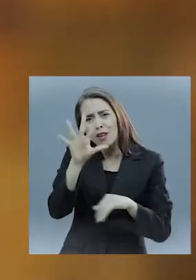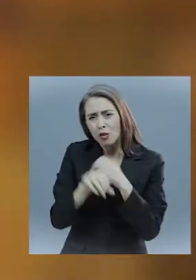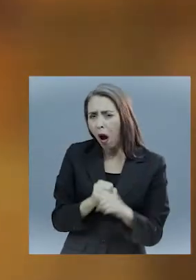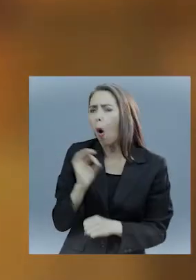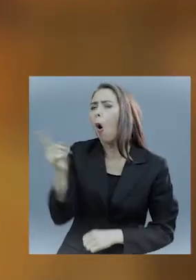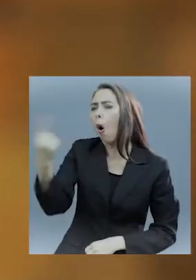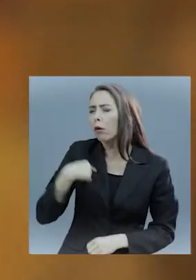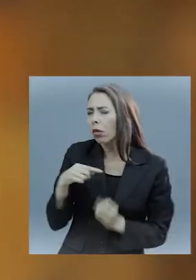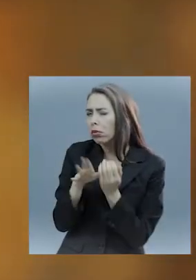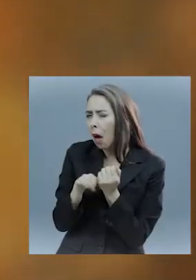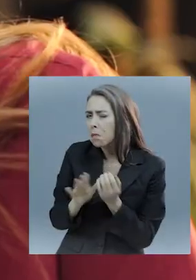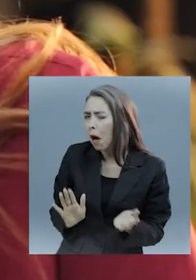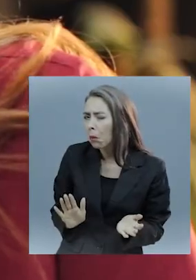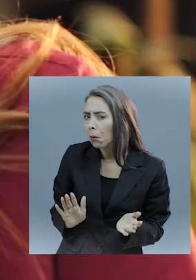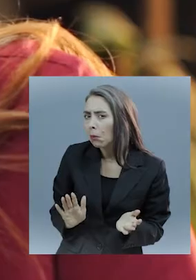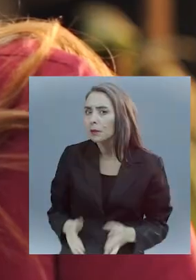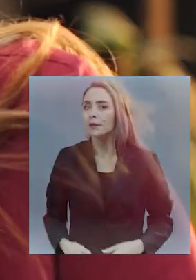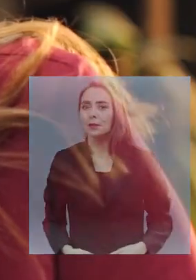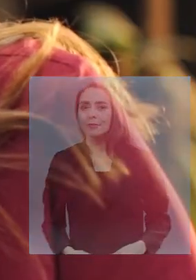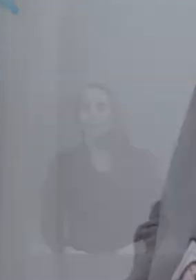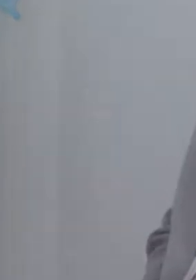años. ¿O me estarán haciendo lezo?